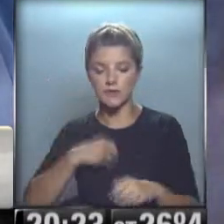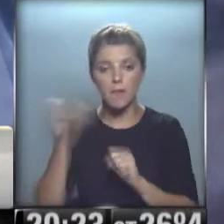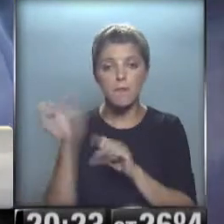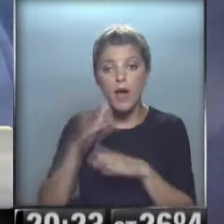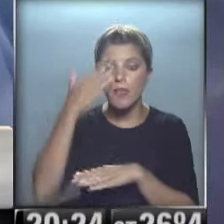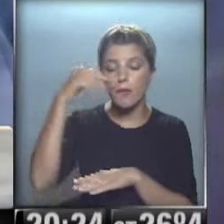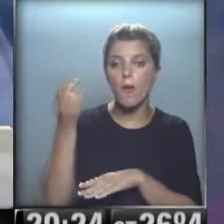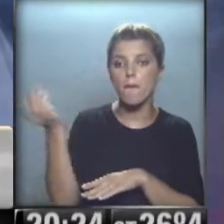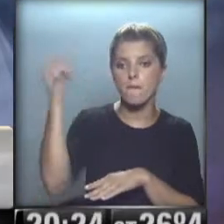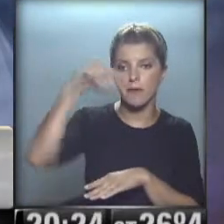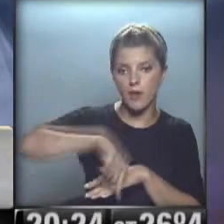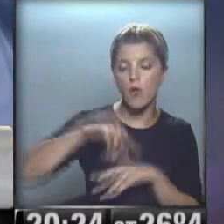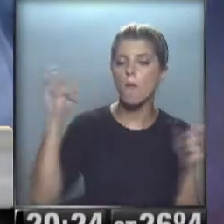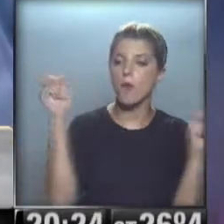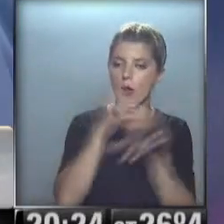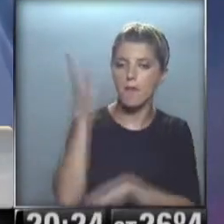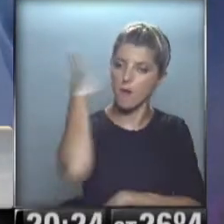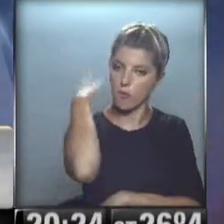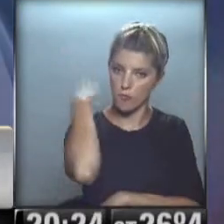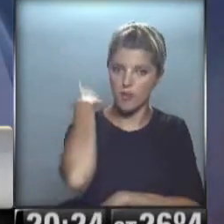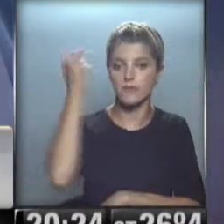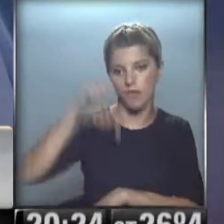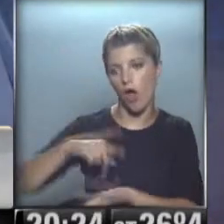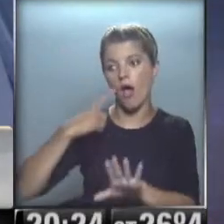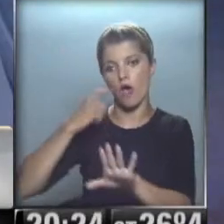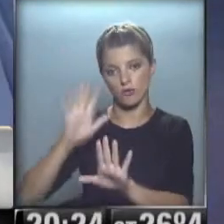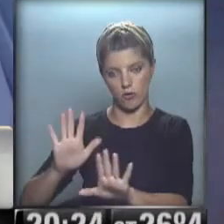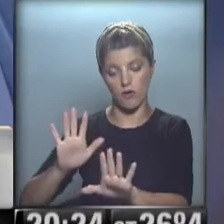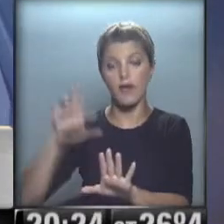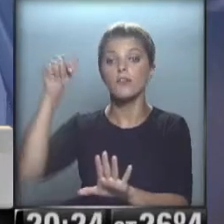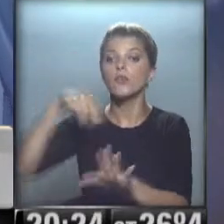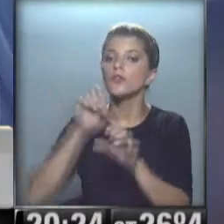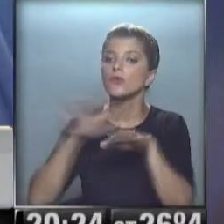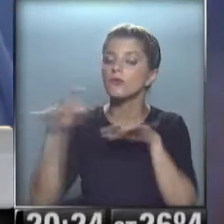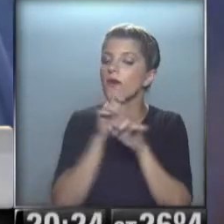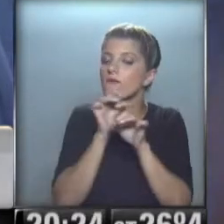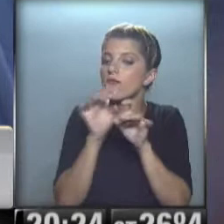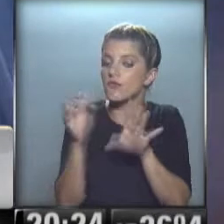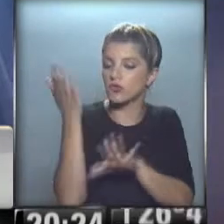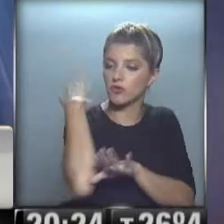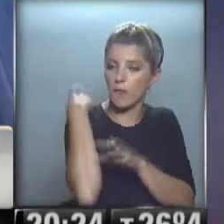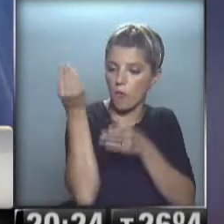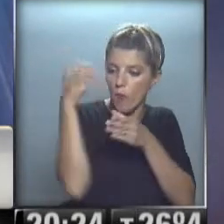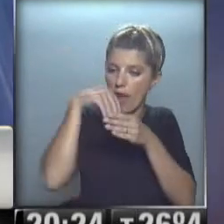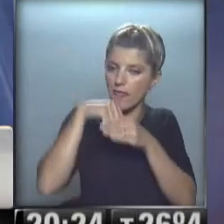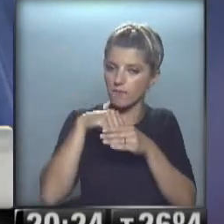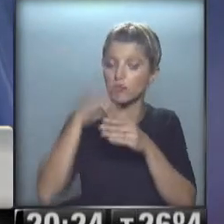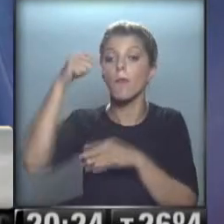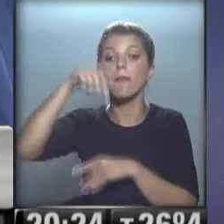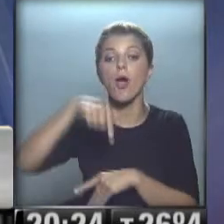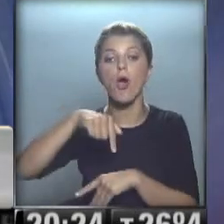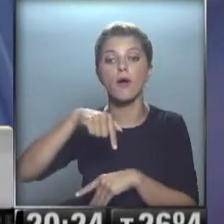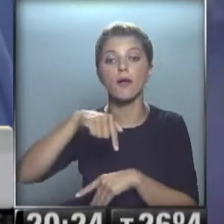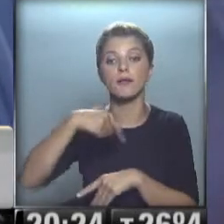una neumonía que al parecer fue controlada. Es un proceso infeccioso en una parte del pulmón, pero ahora recibe